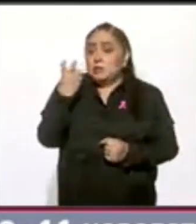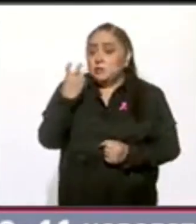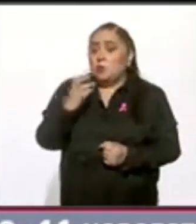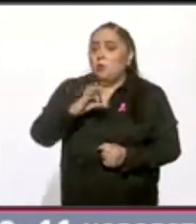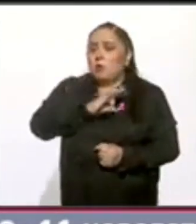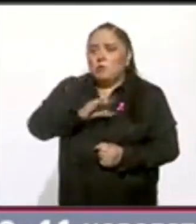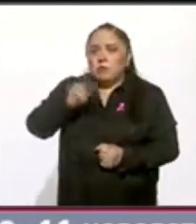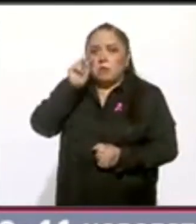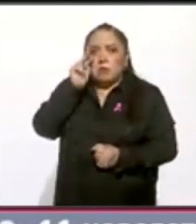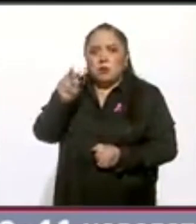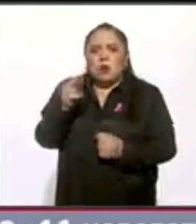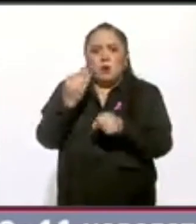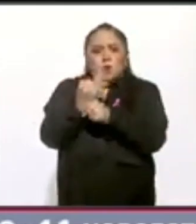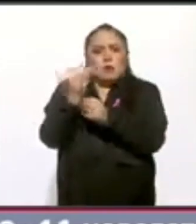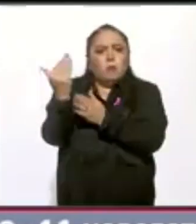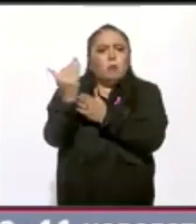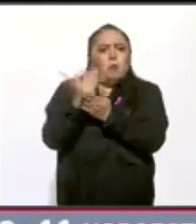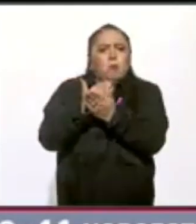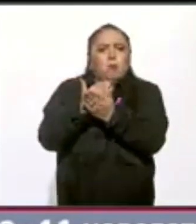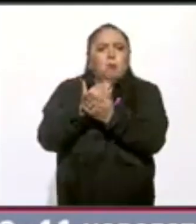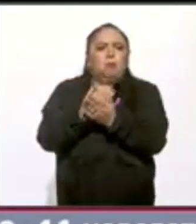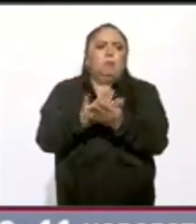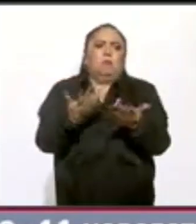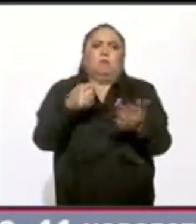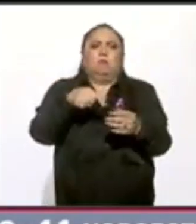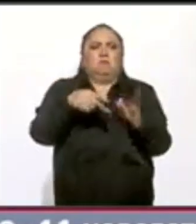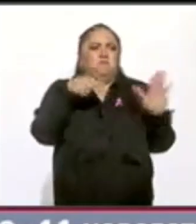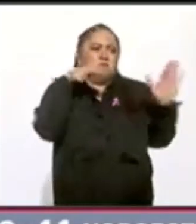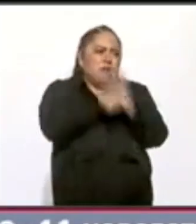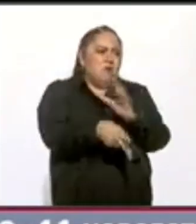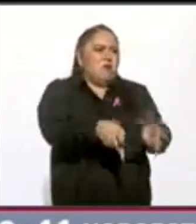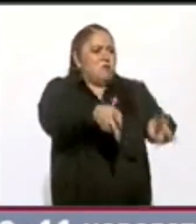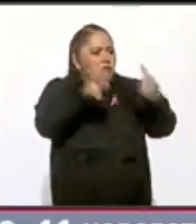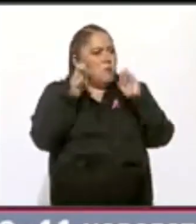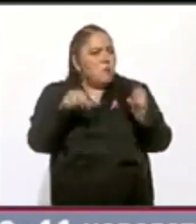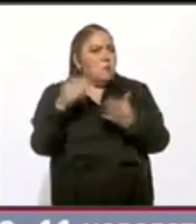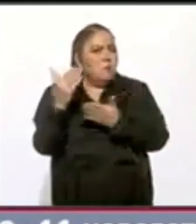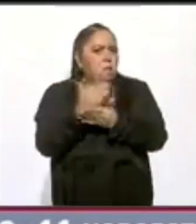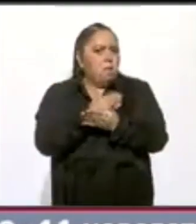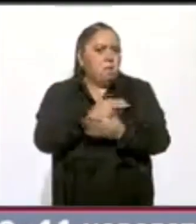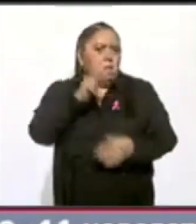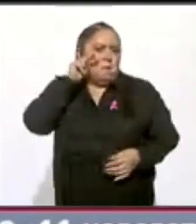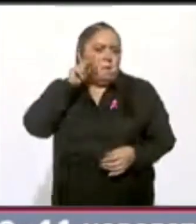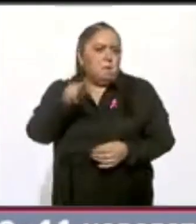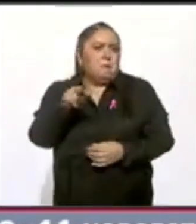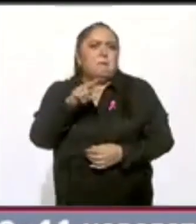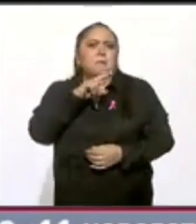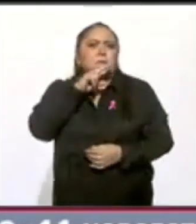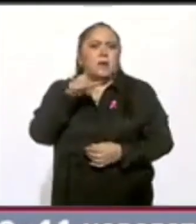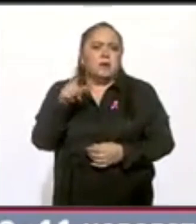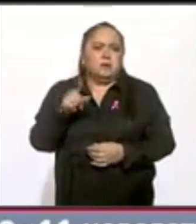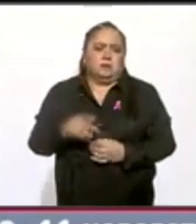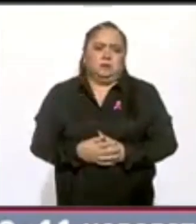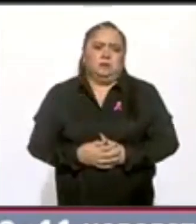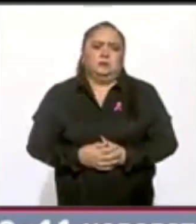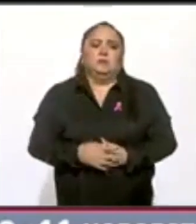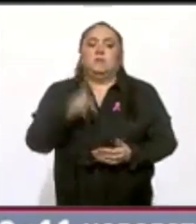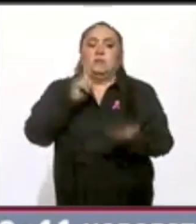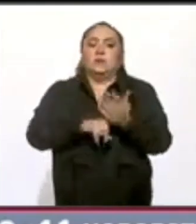permitido que disminuyamos el delito. En la ciudad hemos disminuido el delito de alto impacto